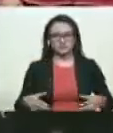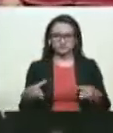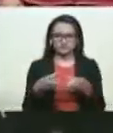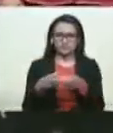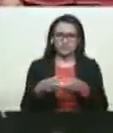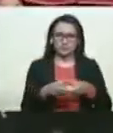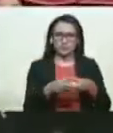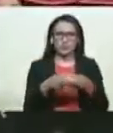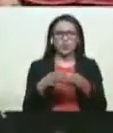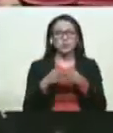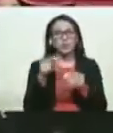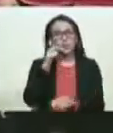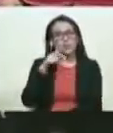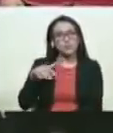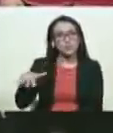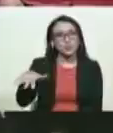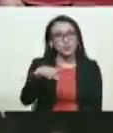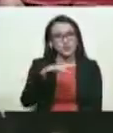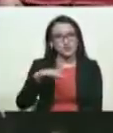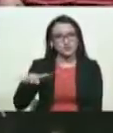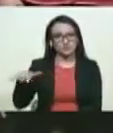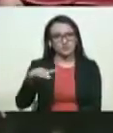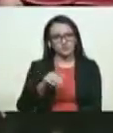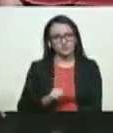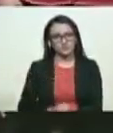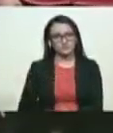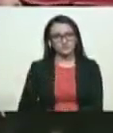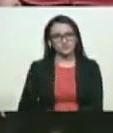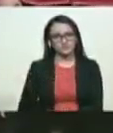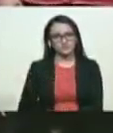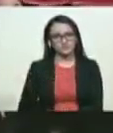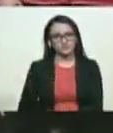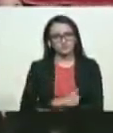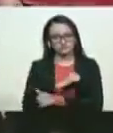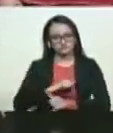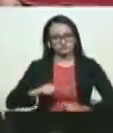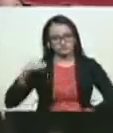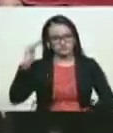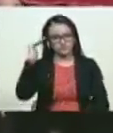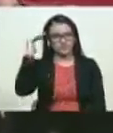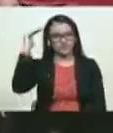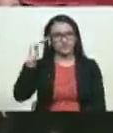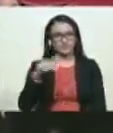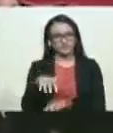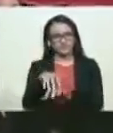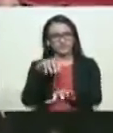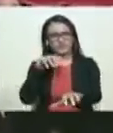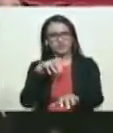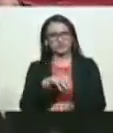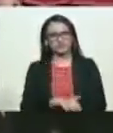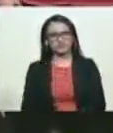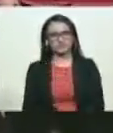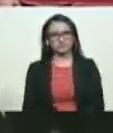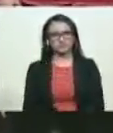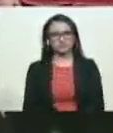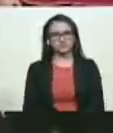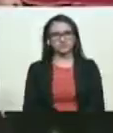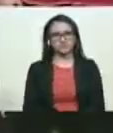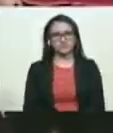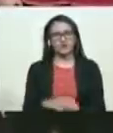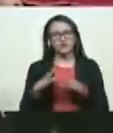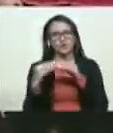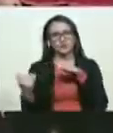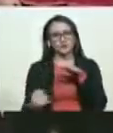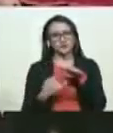de todo el pueblo de la fuerza armada nacional bolivariana de todas las